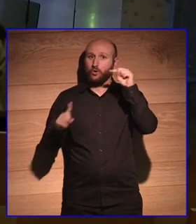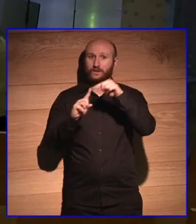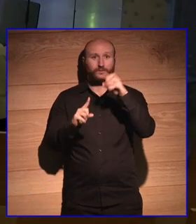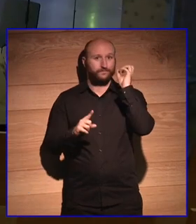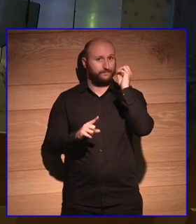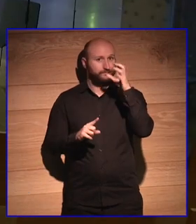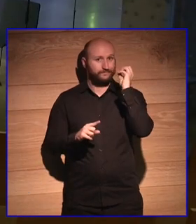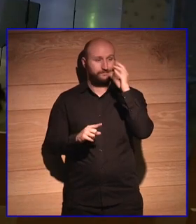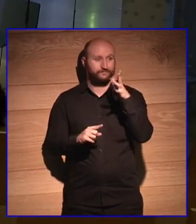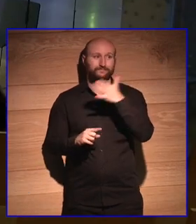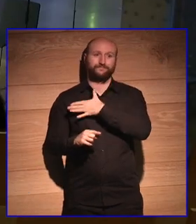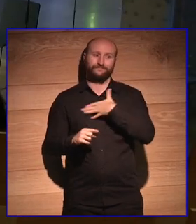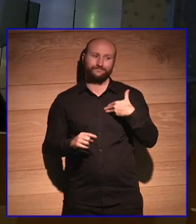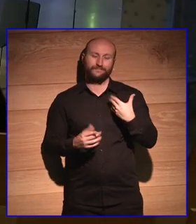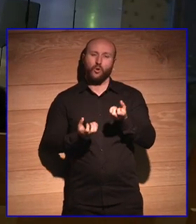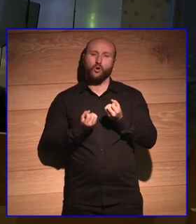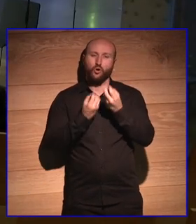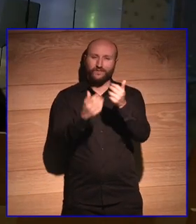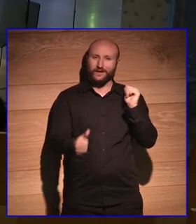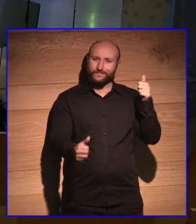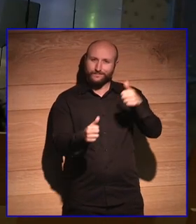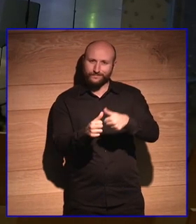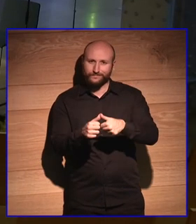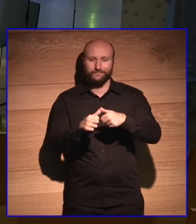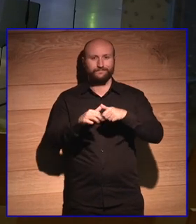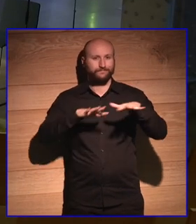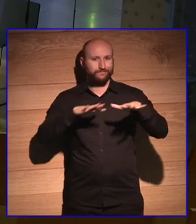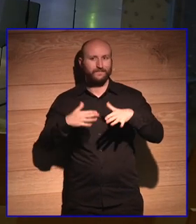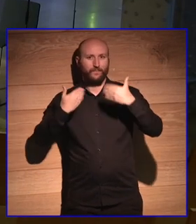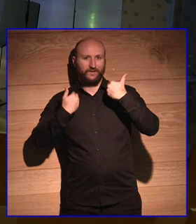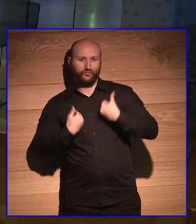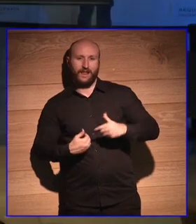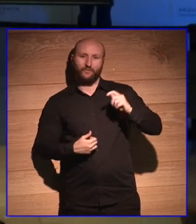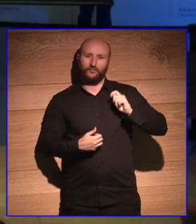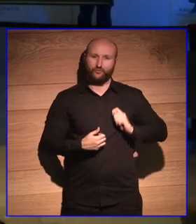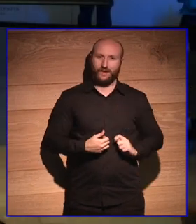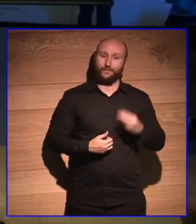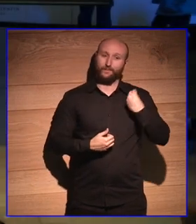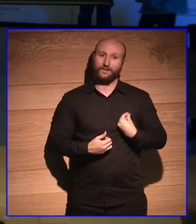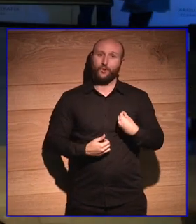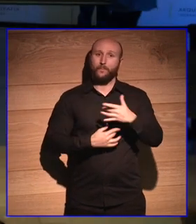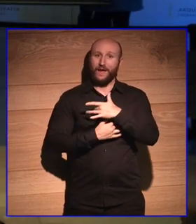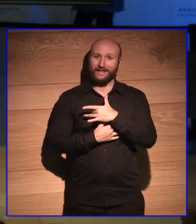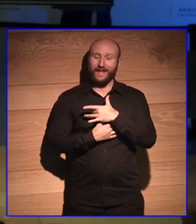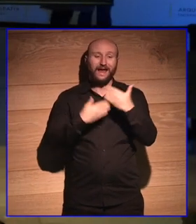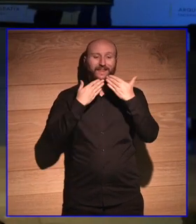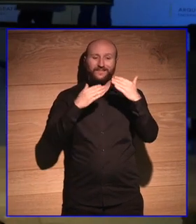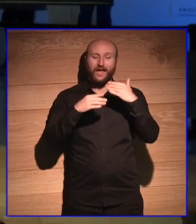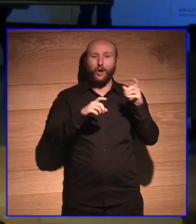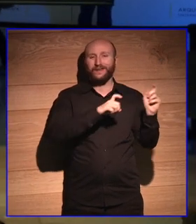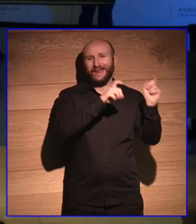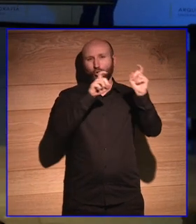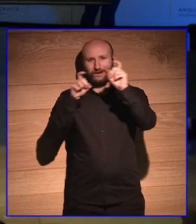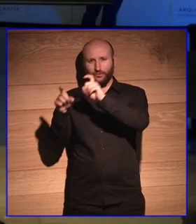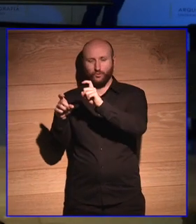esta es contaros la trayectoria personal y profesional de mariah a través de un recorrido por las